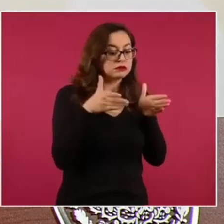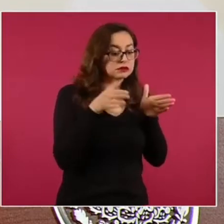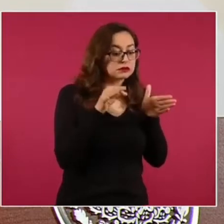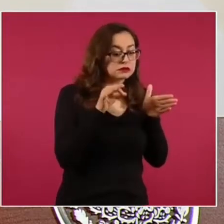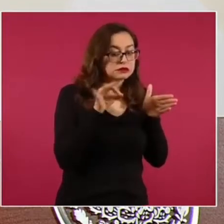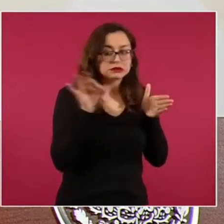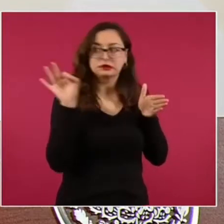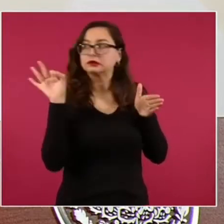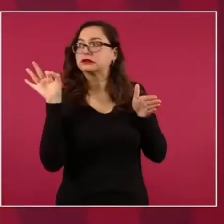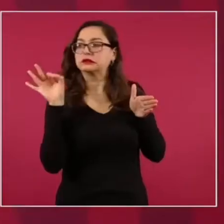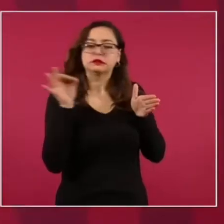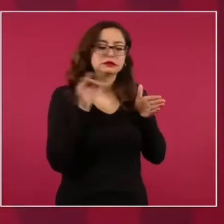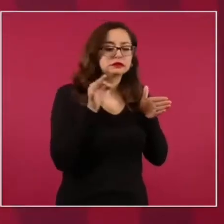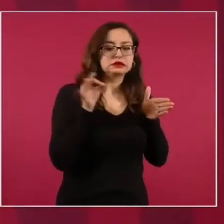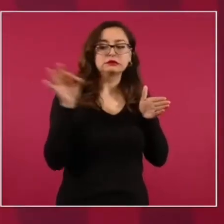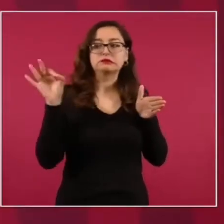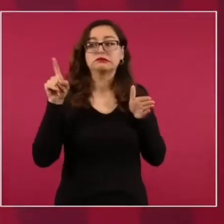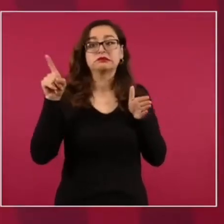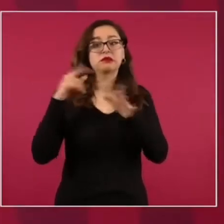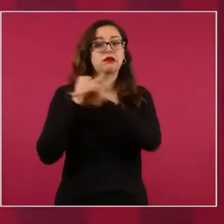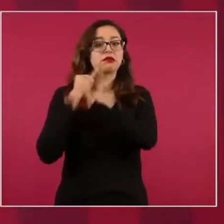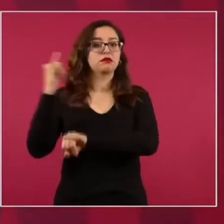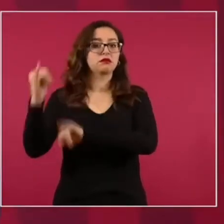Sí estamos informados.